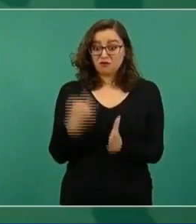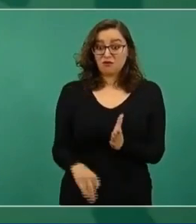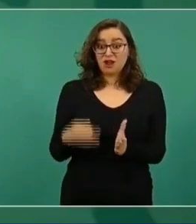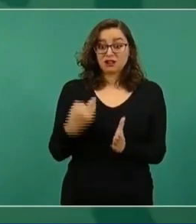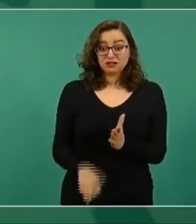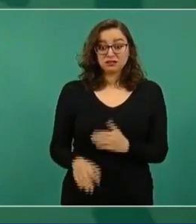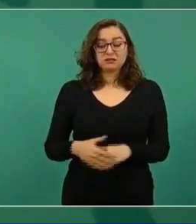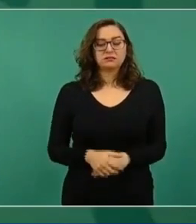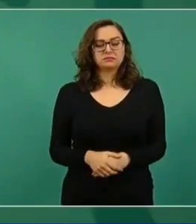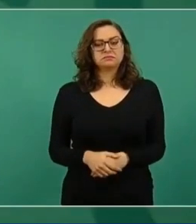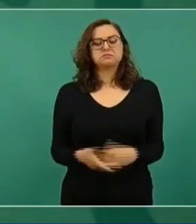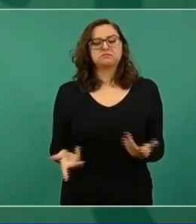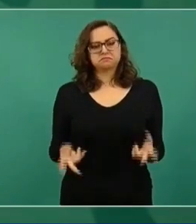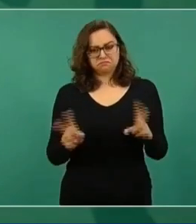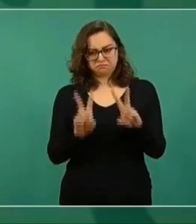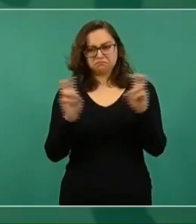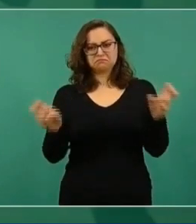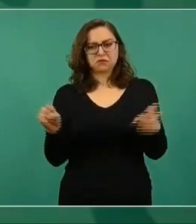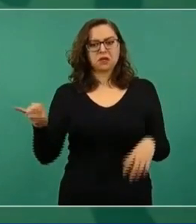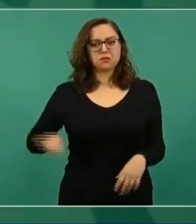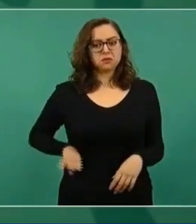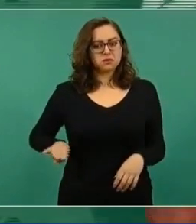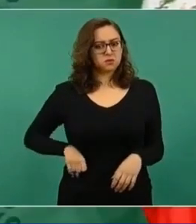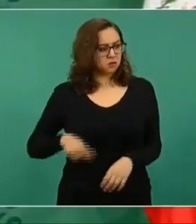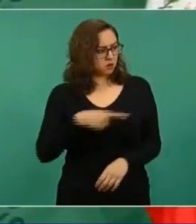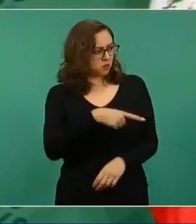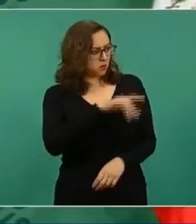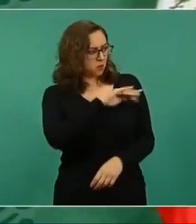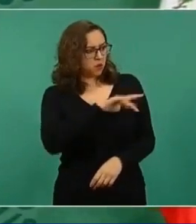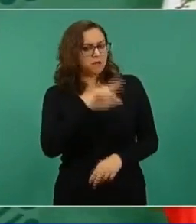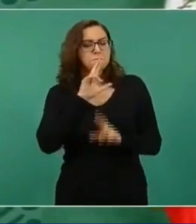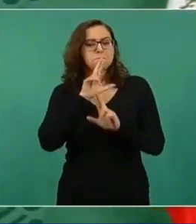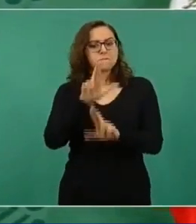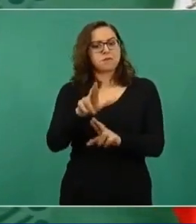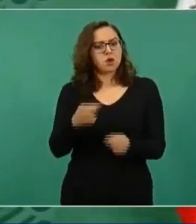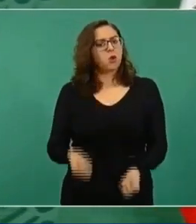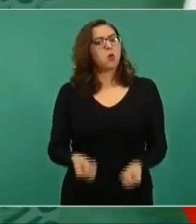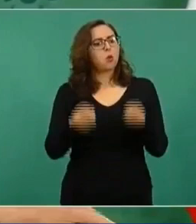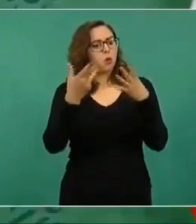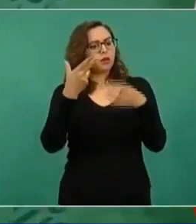el tema, y a ver si alguien puede contestar sobre el déficit.